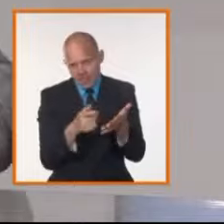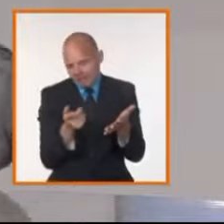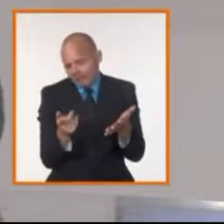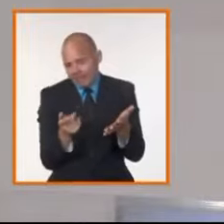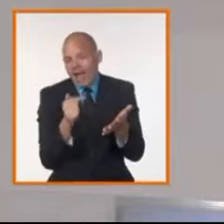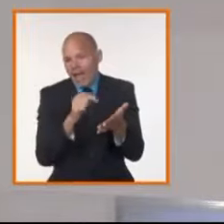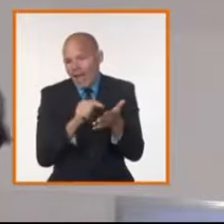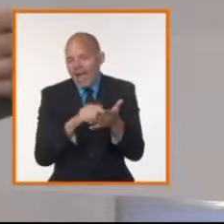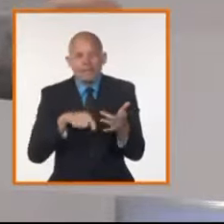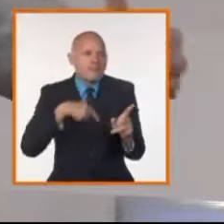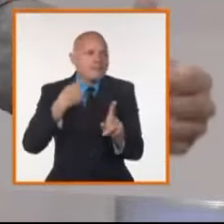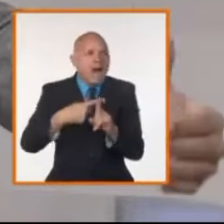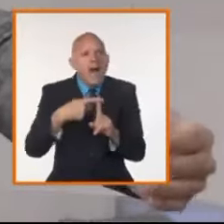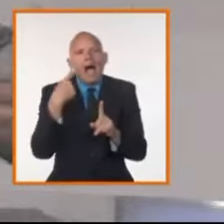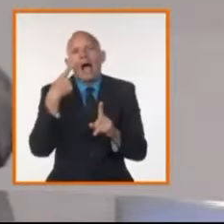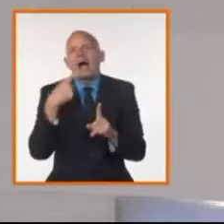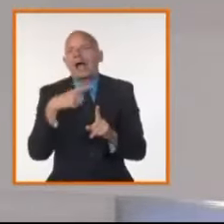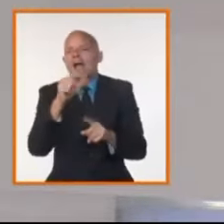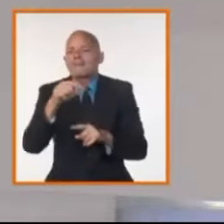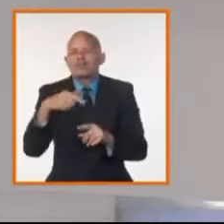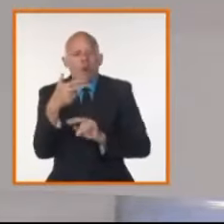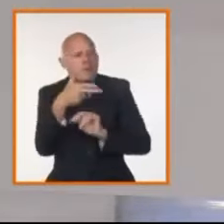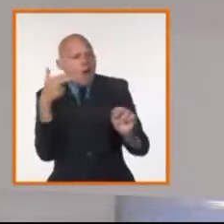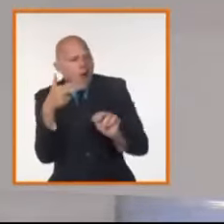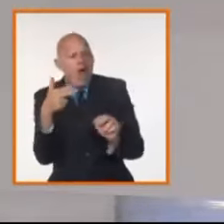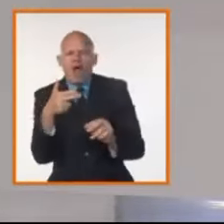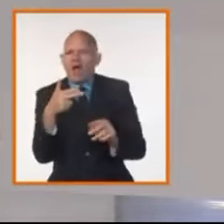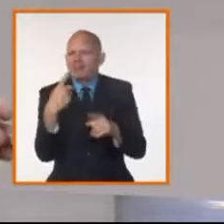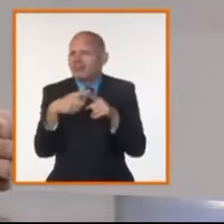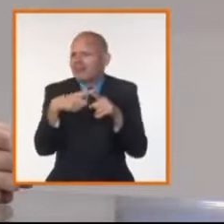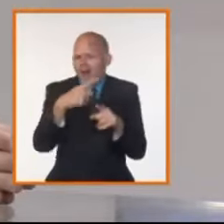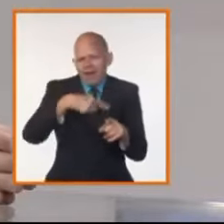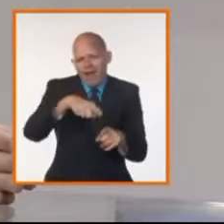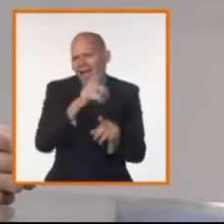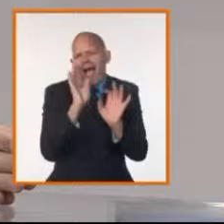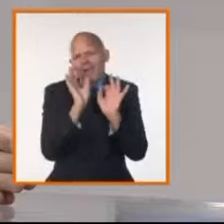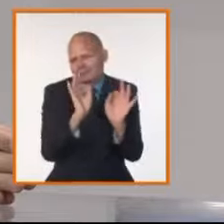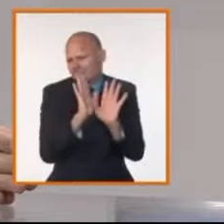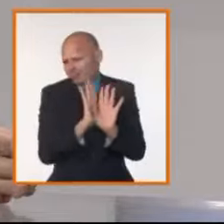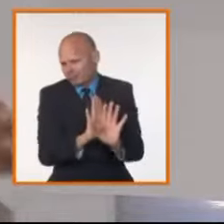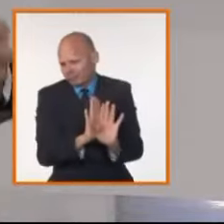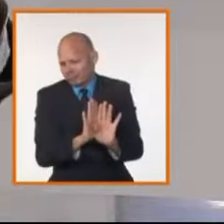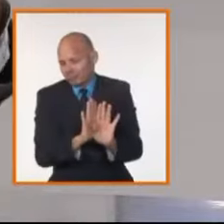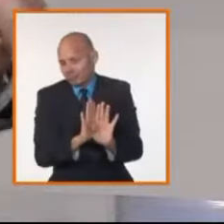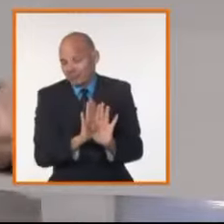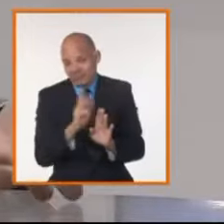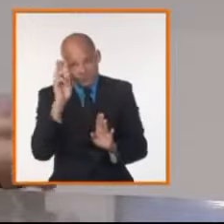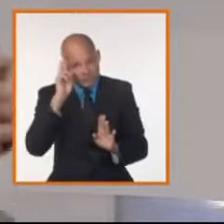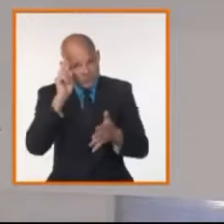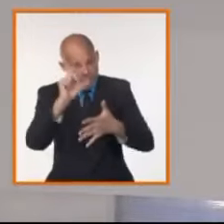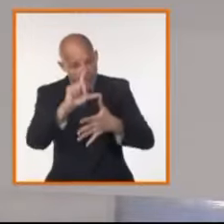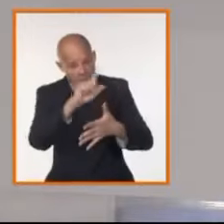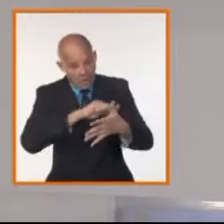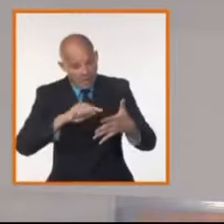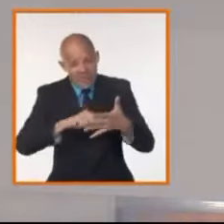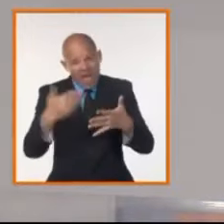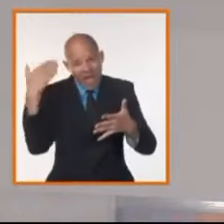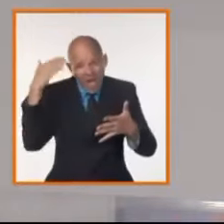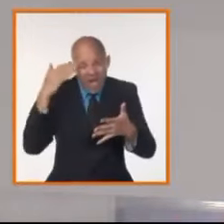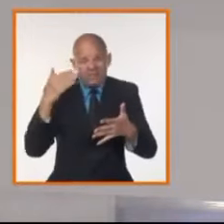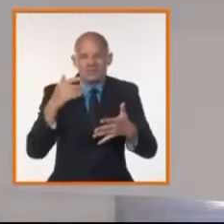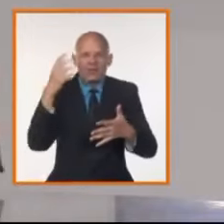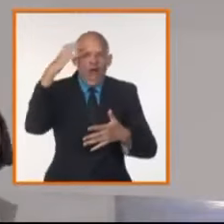lleva la violencia hemos visto también algunas expresiones recordemos que somos una región que ha tenido golpes de